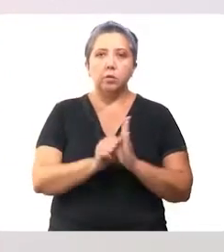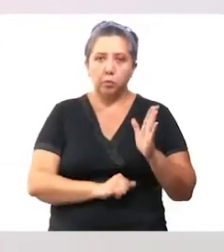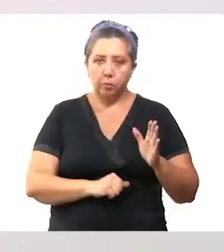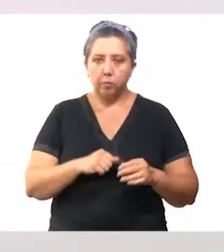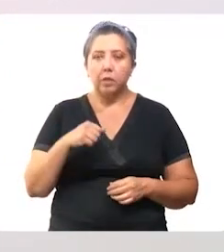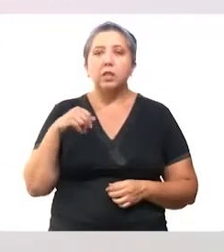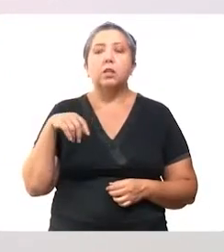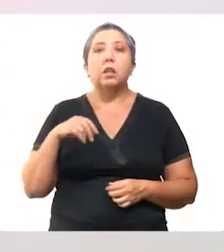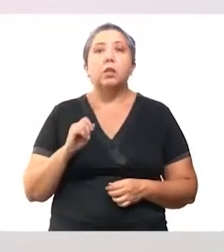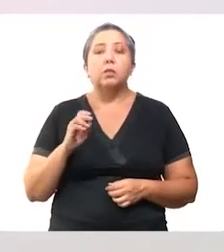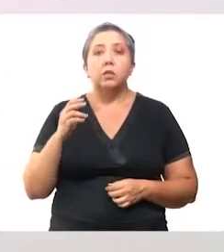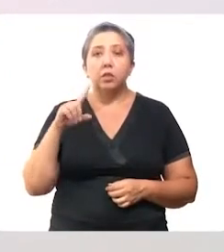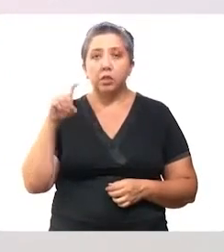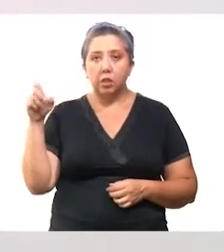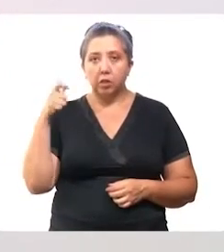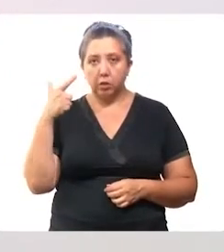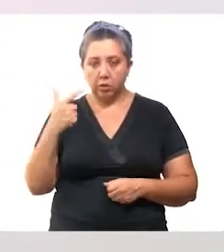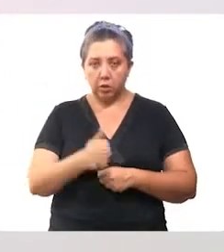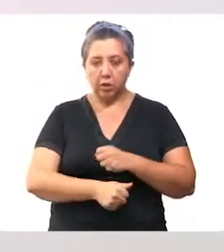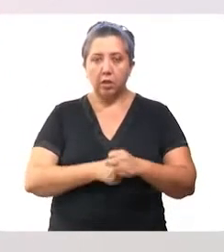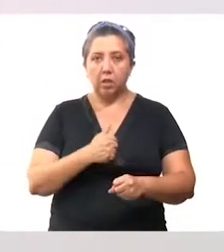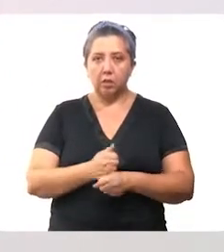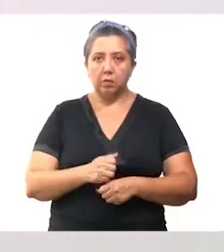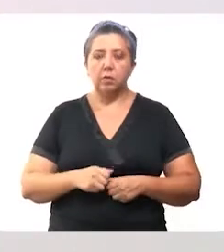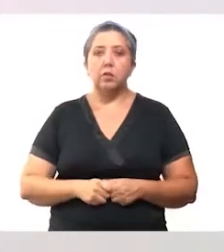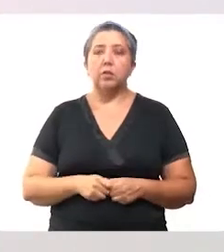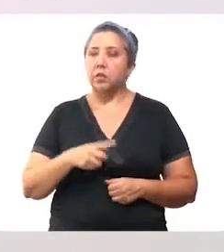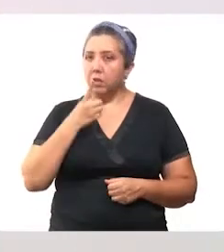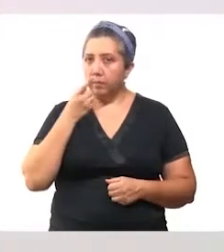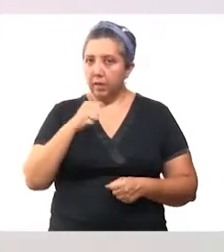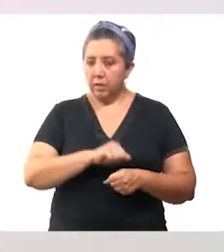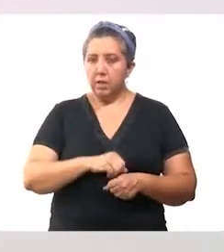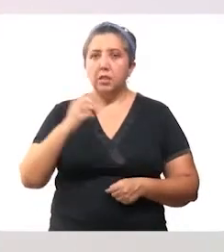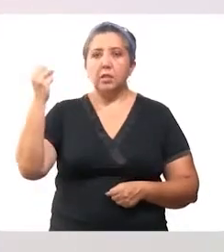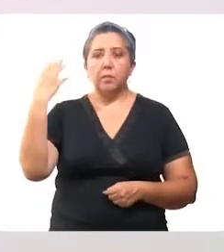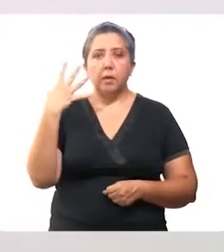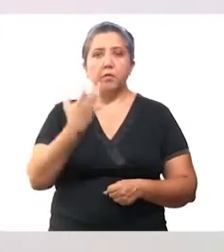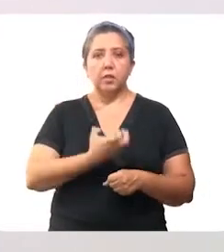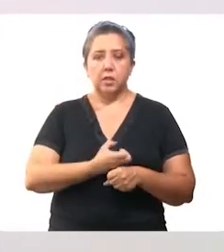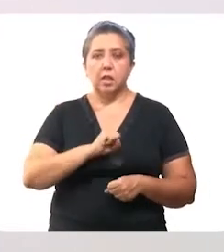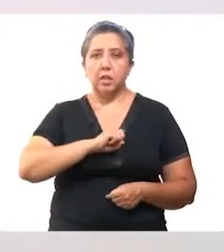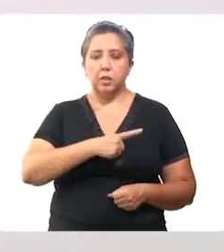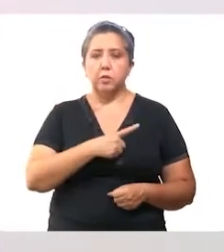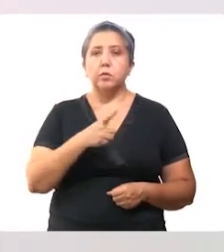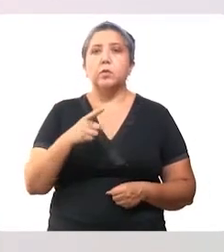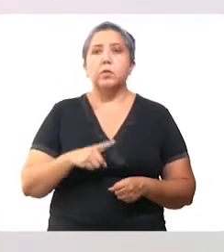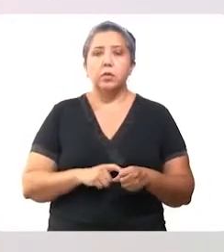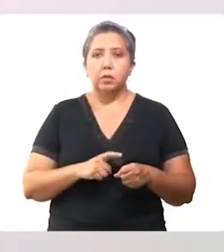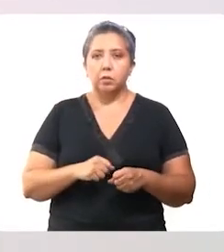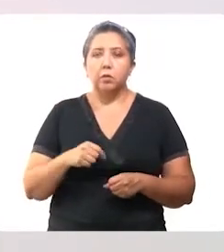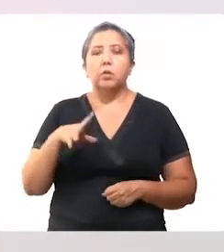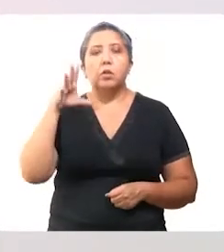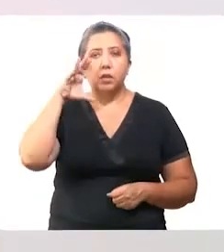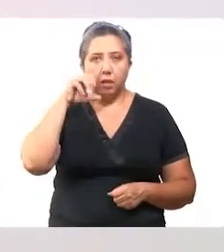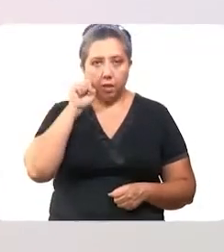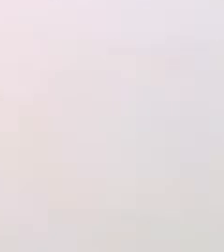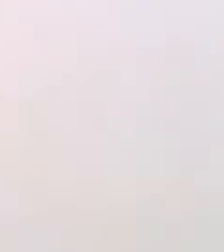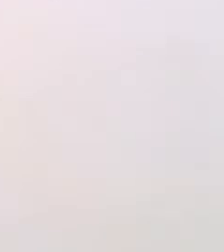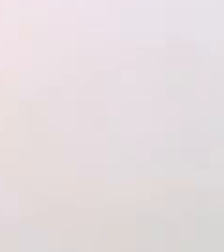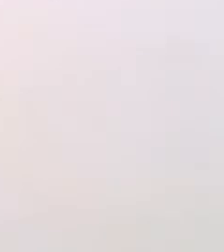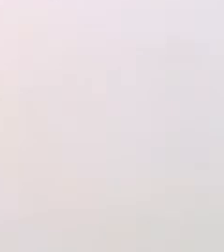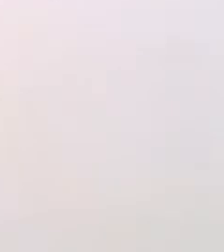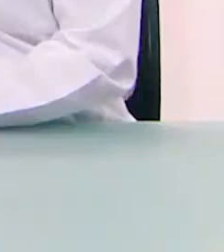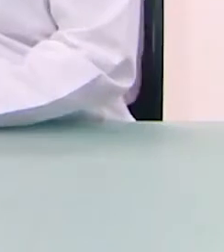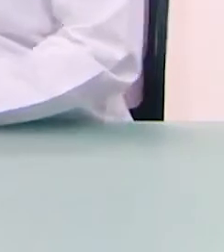casos es de 1 mes a 107 años. Los indicadores semanales de nuestro semáforo estatal de salud marcan color